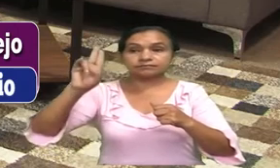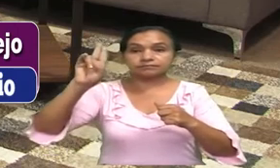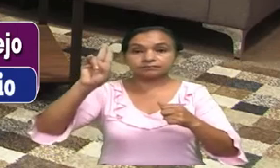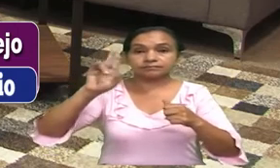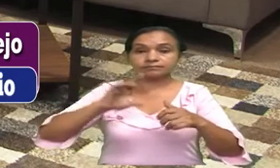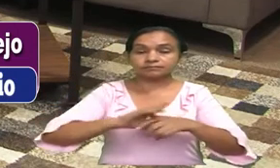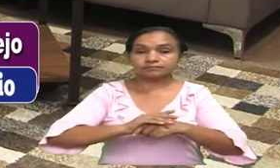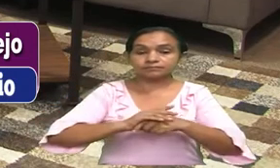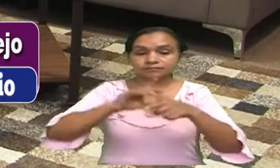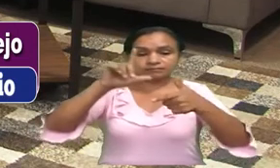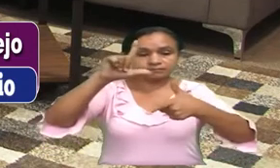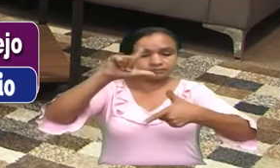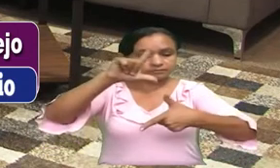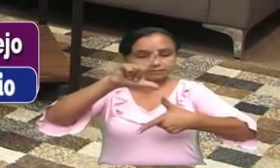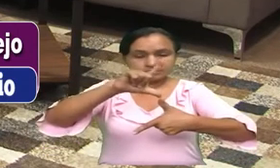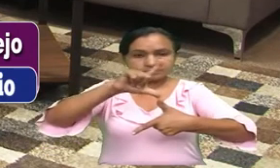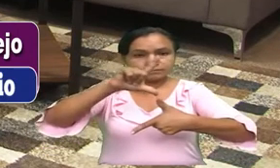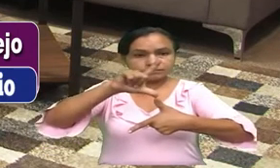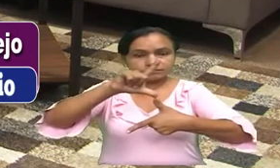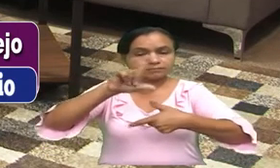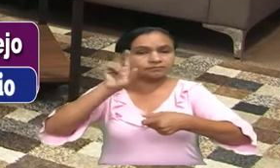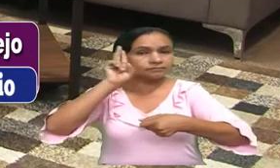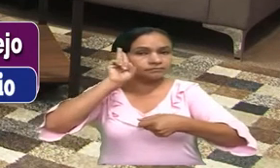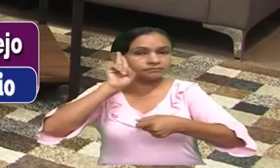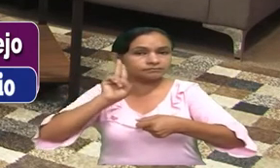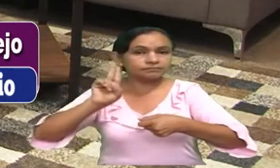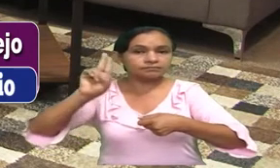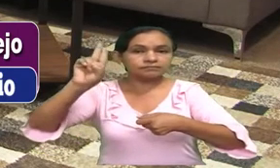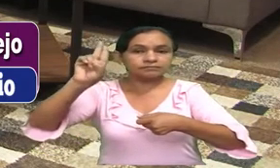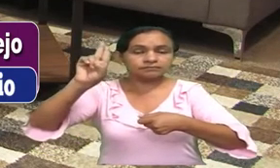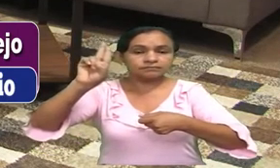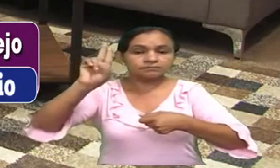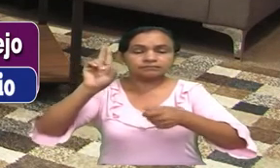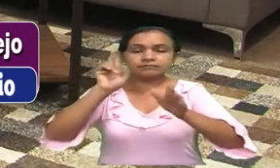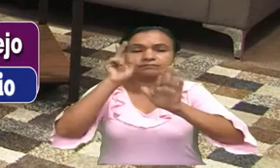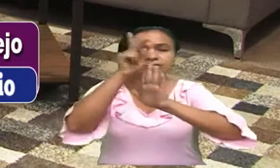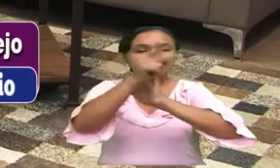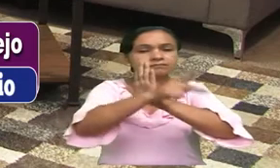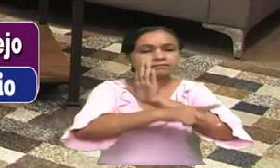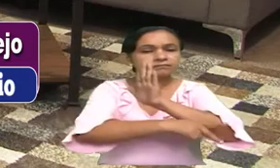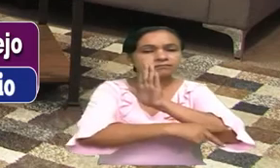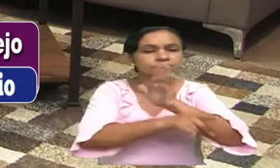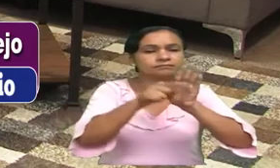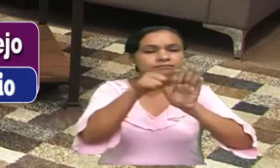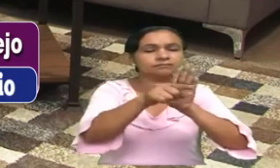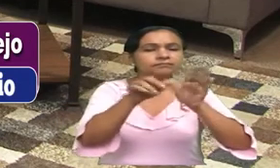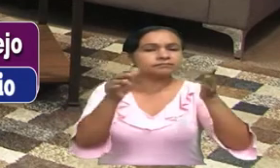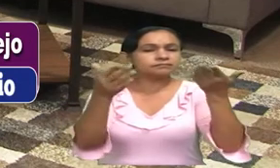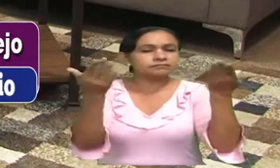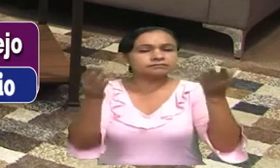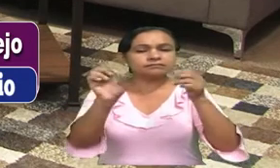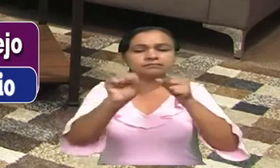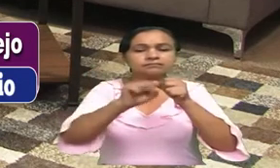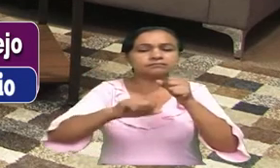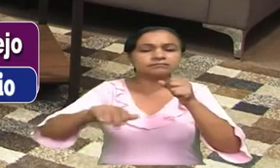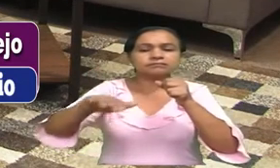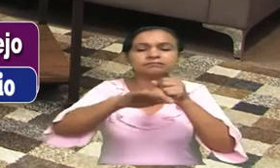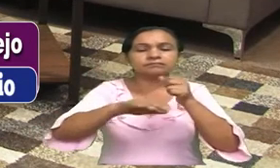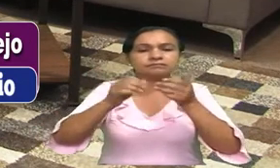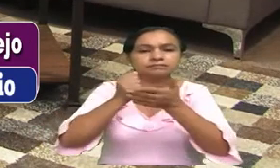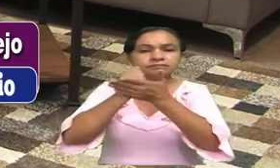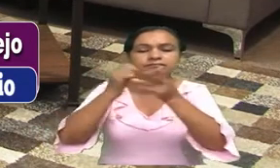en Latinoamérica, la universidad en muchos países ha estado en función de la sociedad, o sea, y